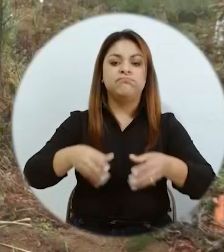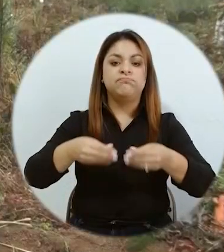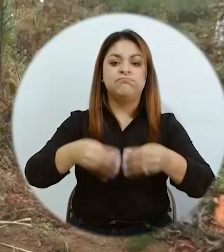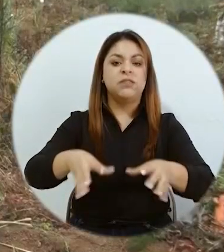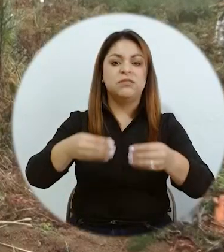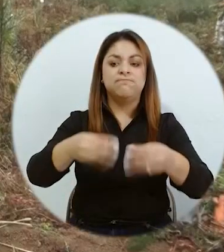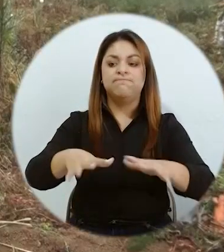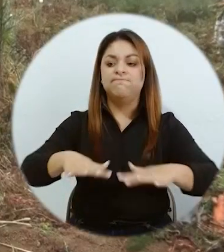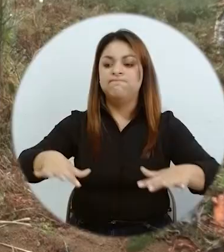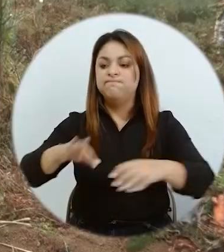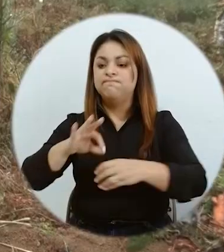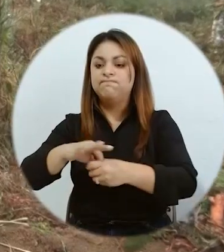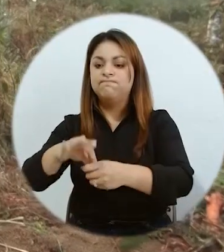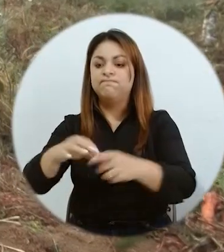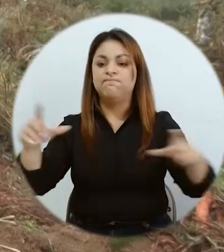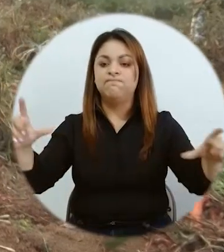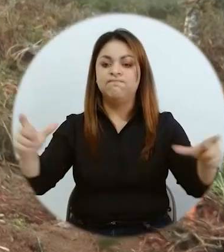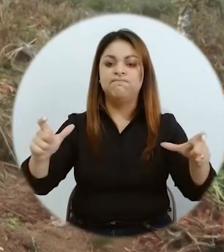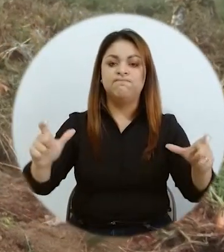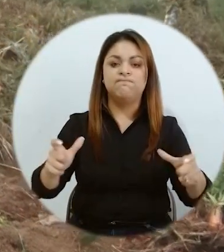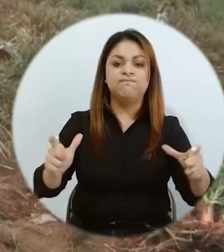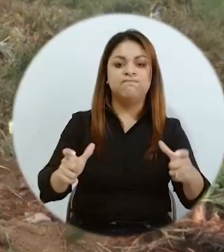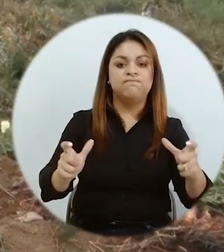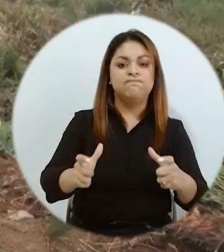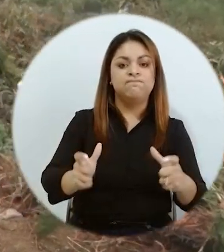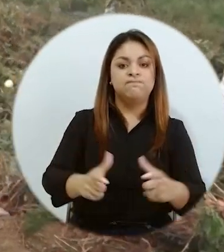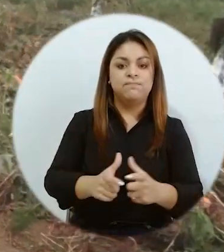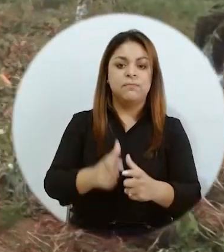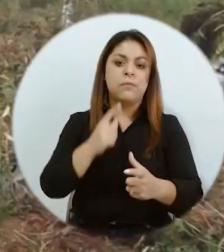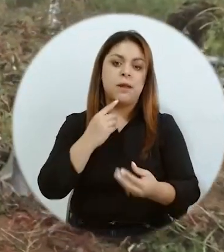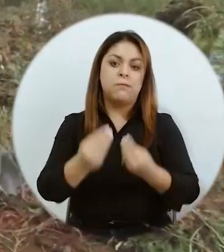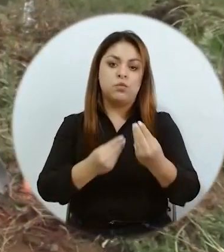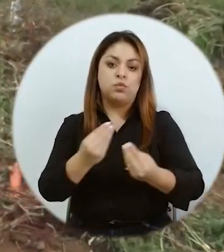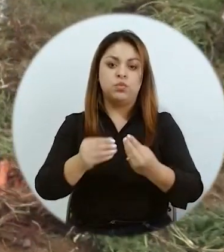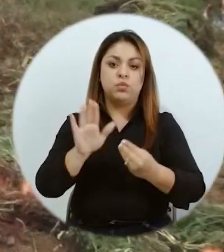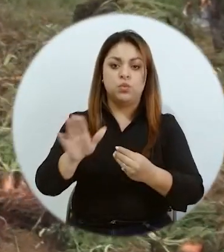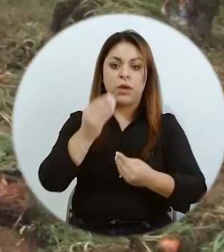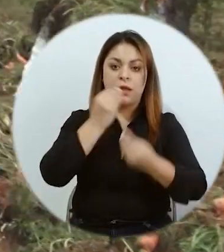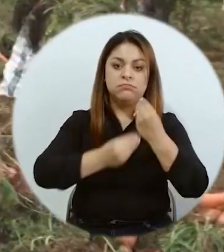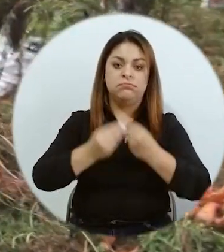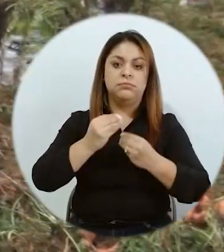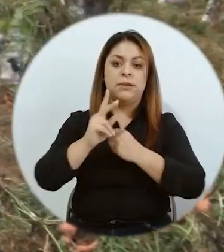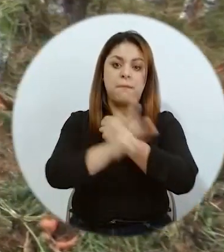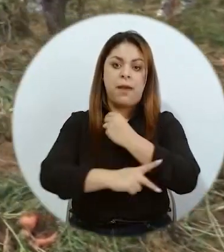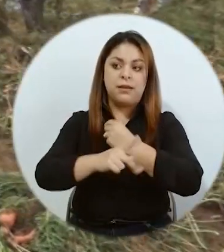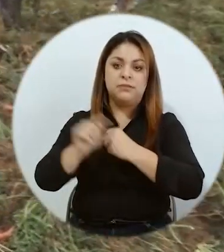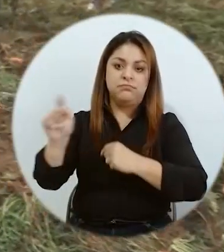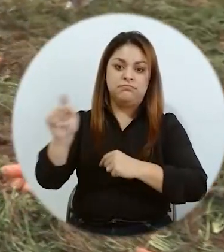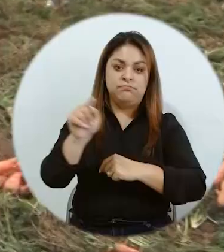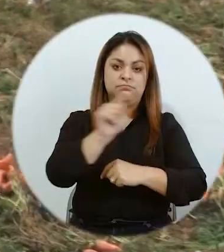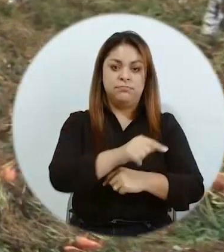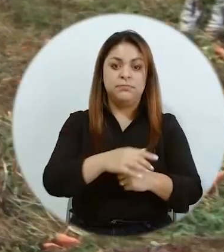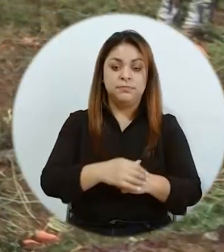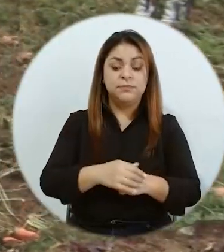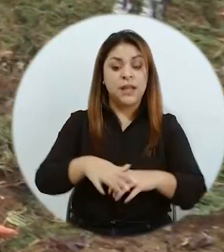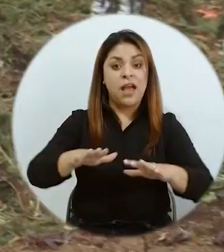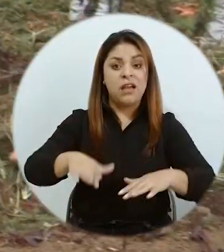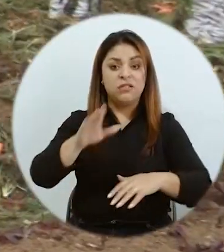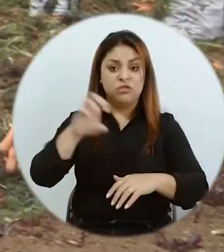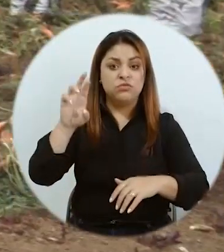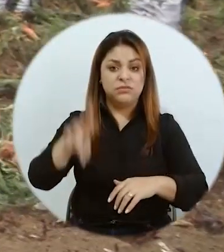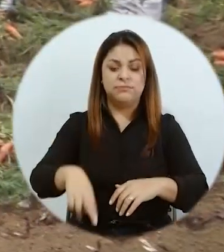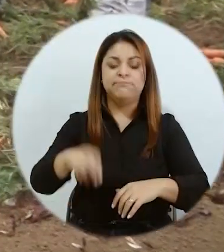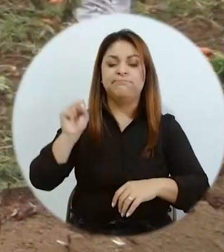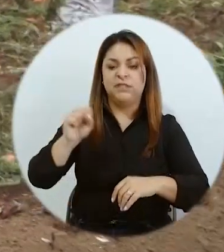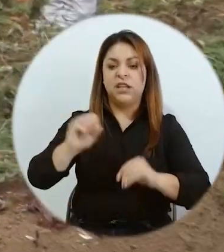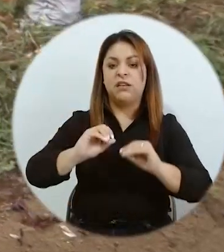terreno como parte de la producción de alimentos en los países, ¿no? En el caso costarricense se expresa muy bien desde los años